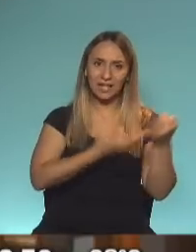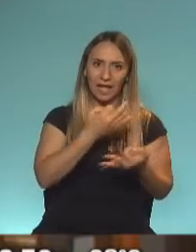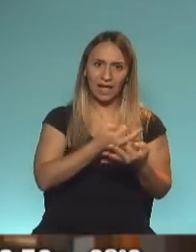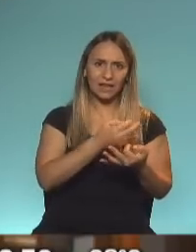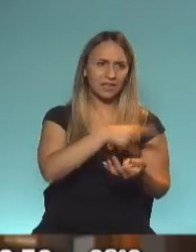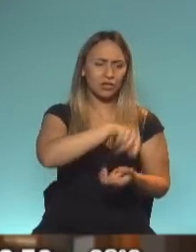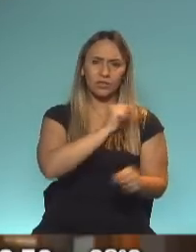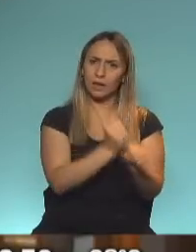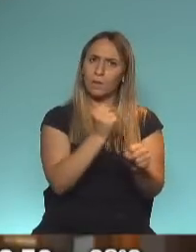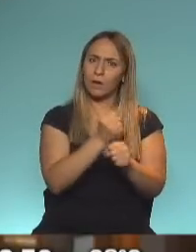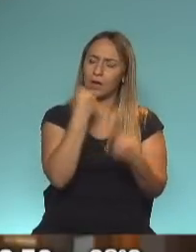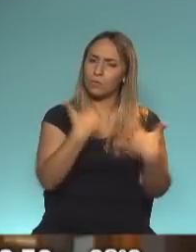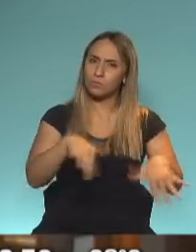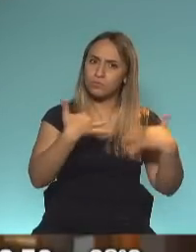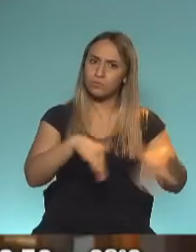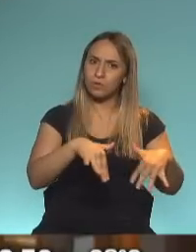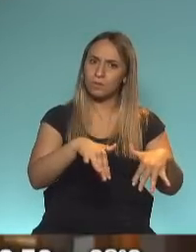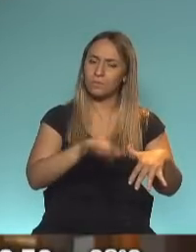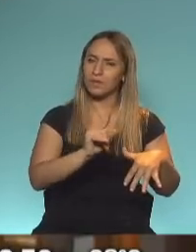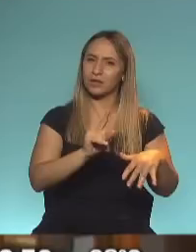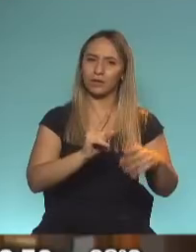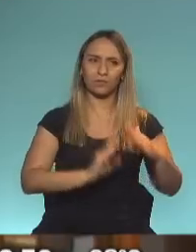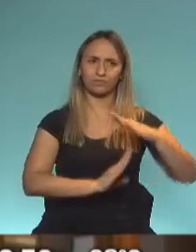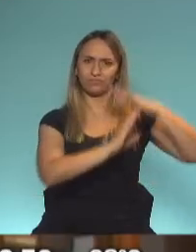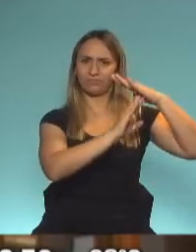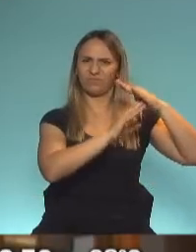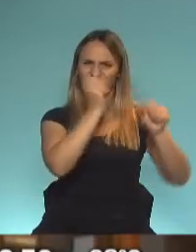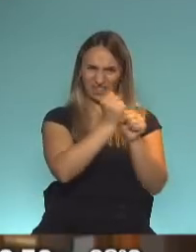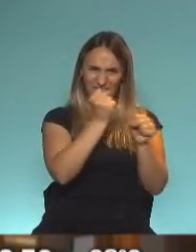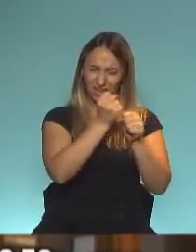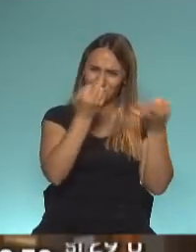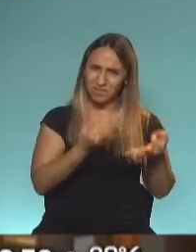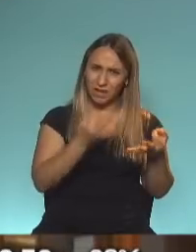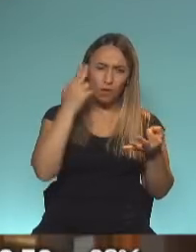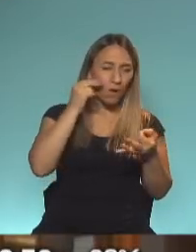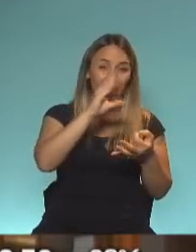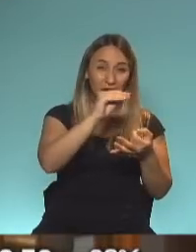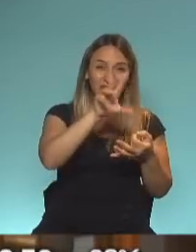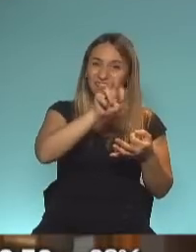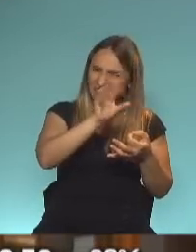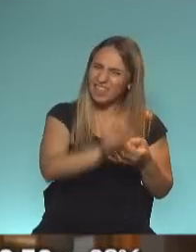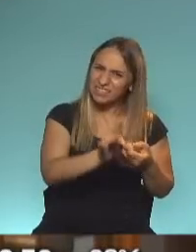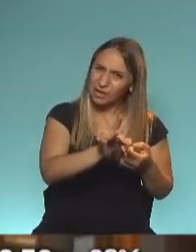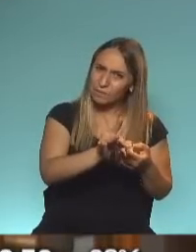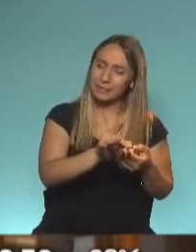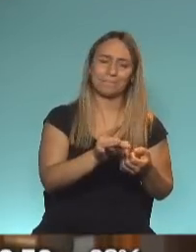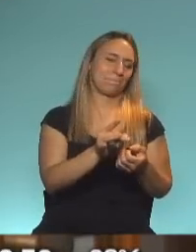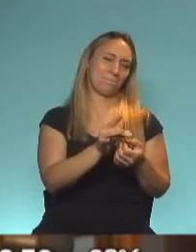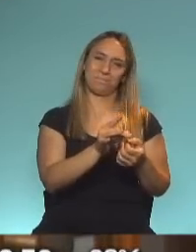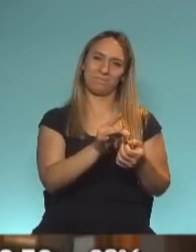trabajando muy duro, pero no así a quienes los dirigen? Y encontrarlo a las 9 de la noche el 30 de diciembre suena al